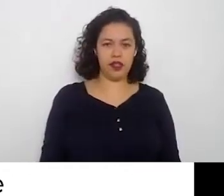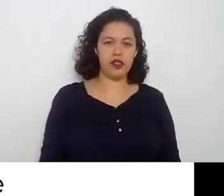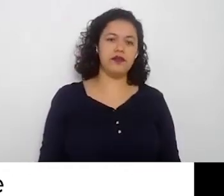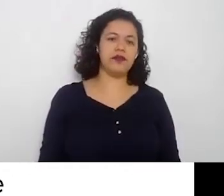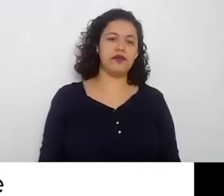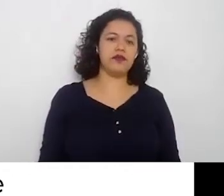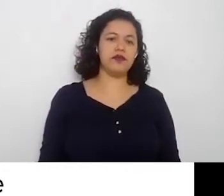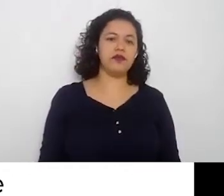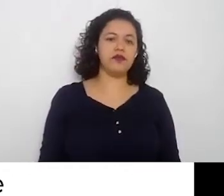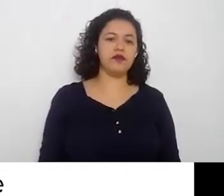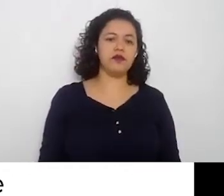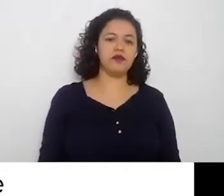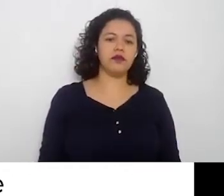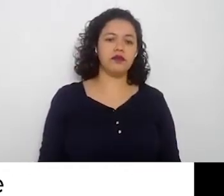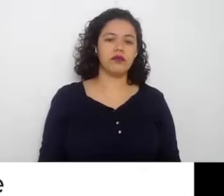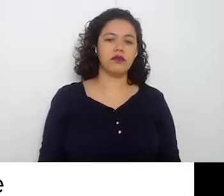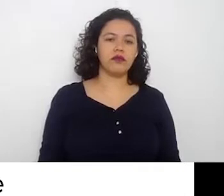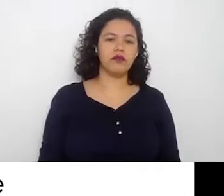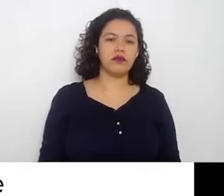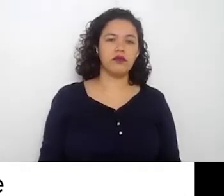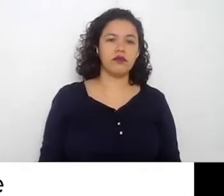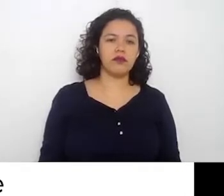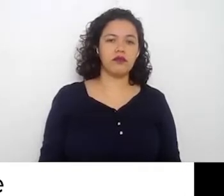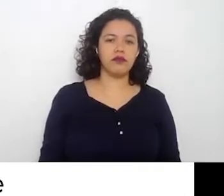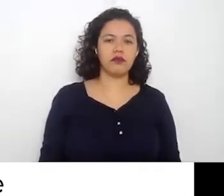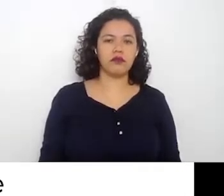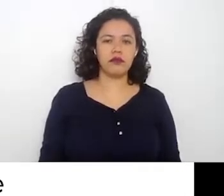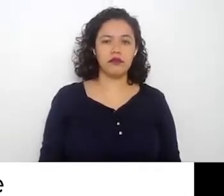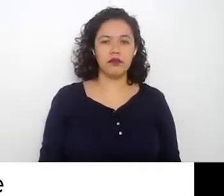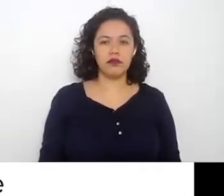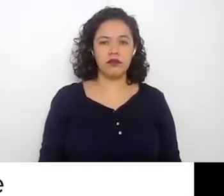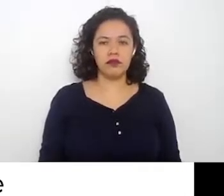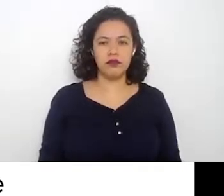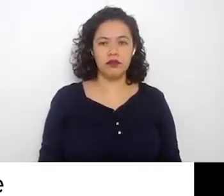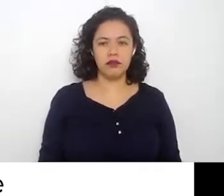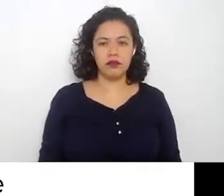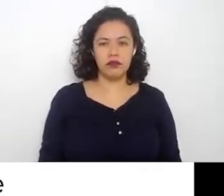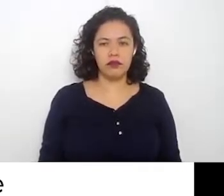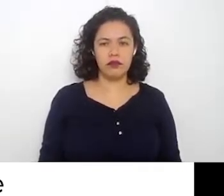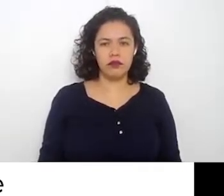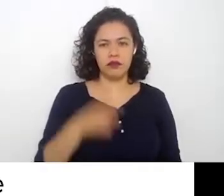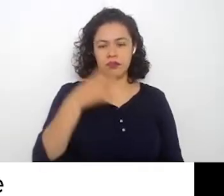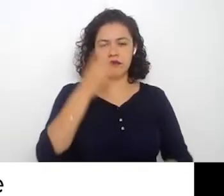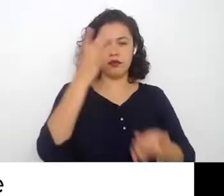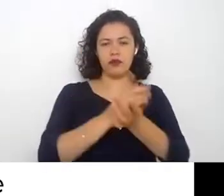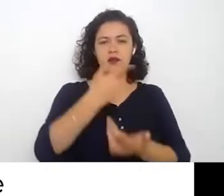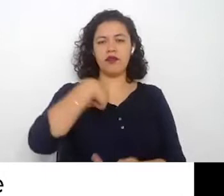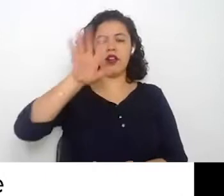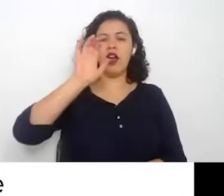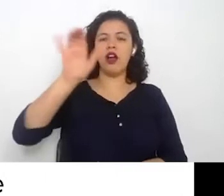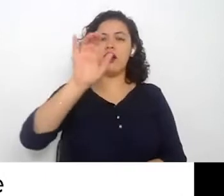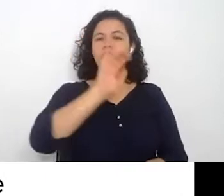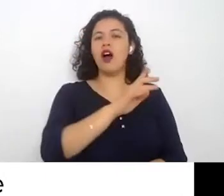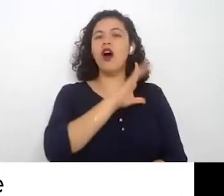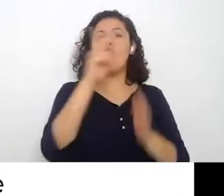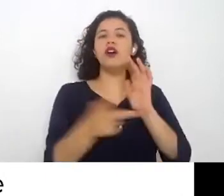¿verdad?, en el que ustedes no tienen, no pueden ni siquiera volver a solicitar el estatus